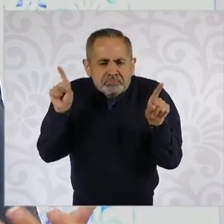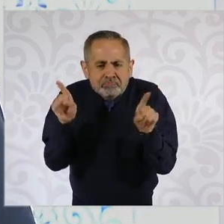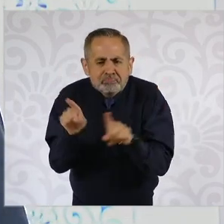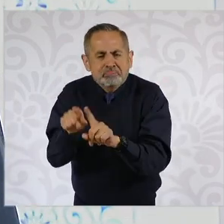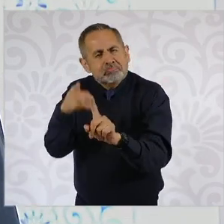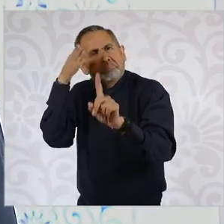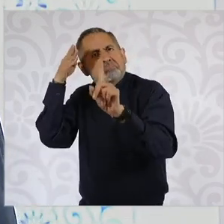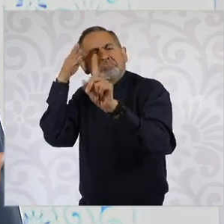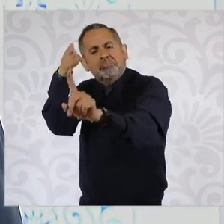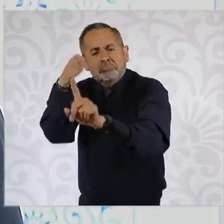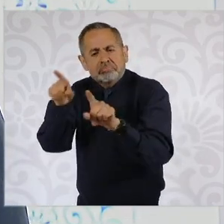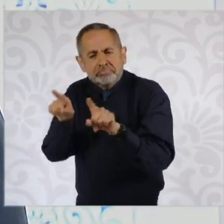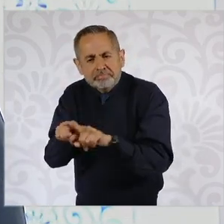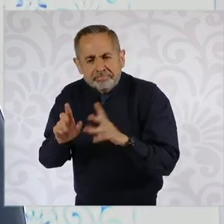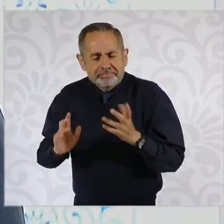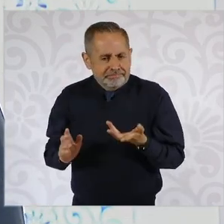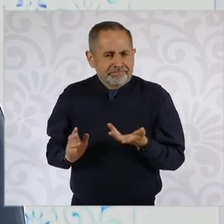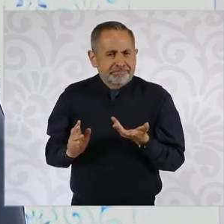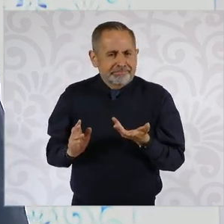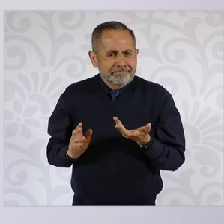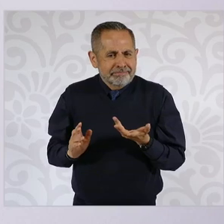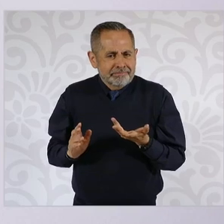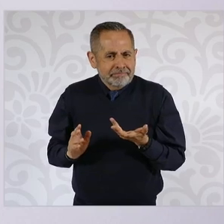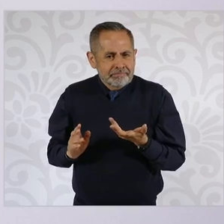no, estaríamos